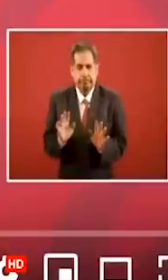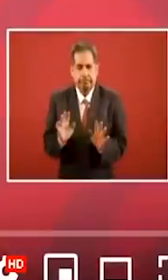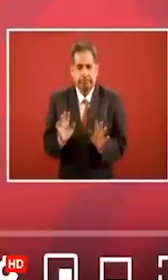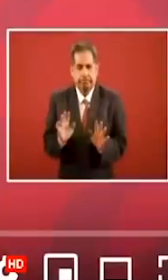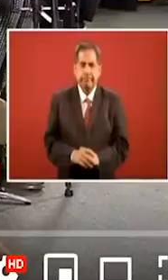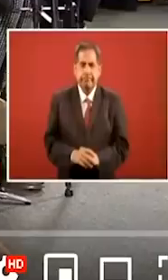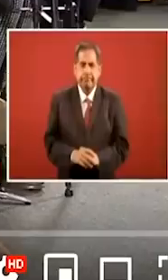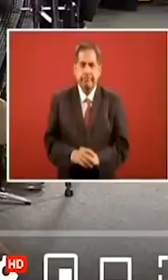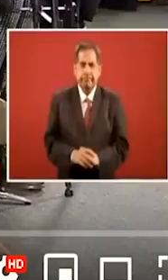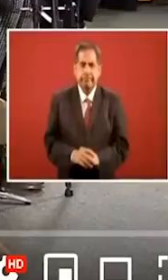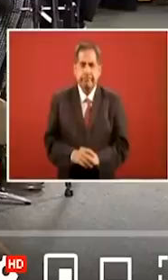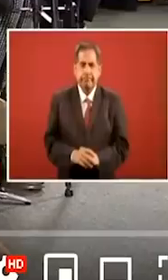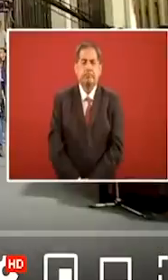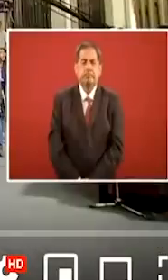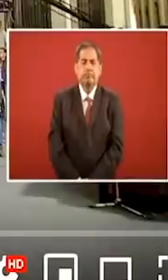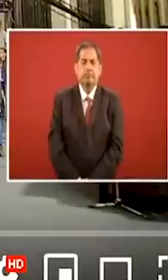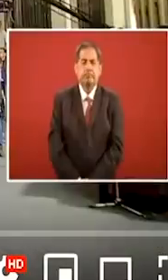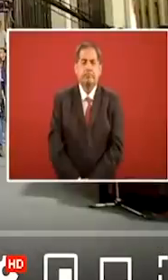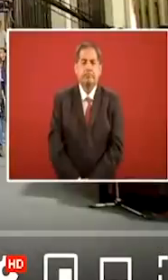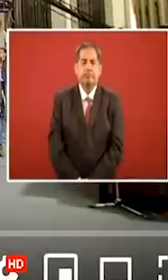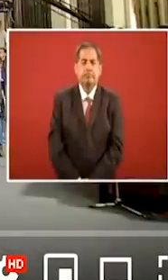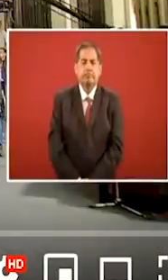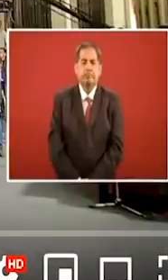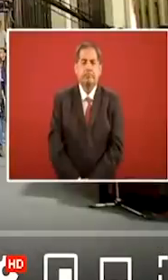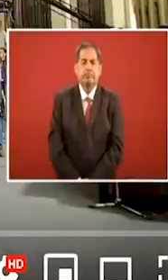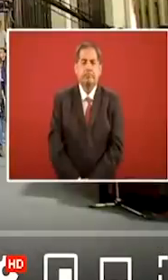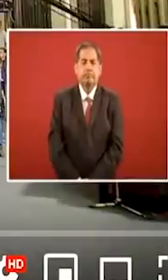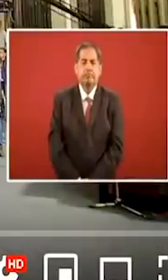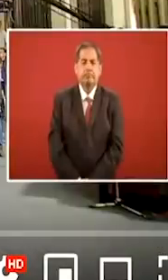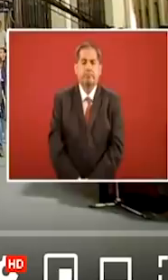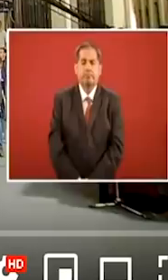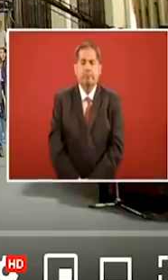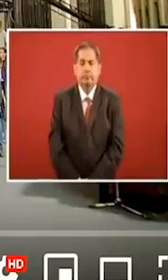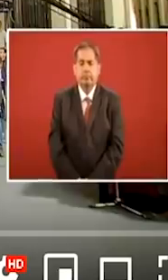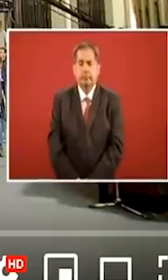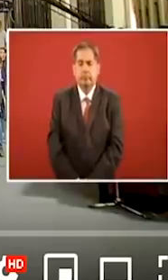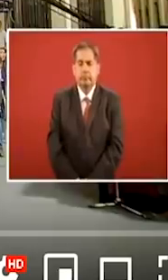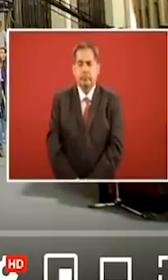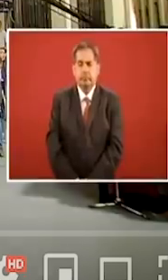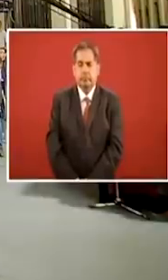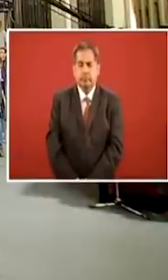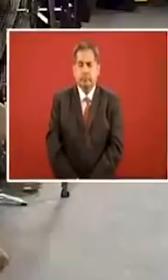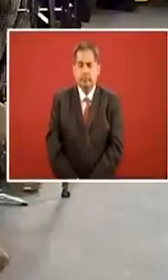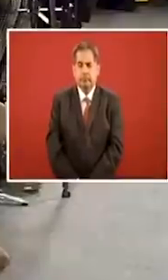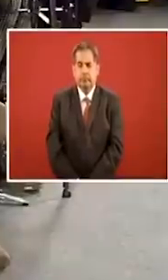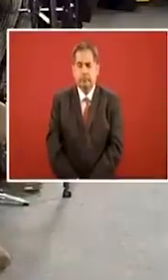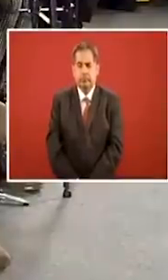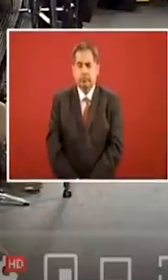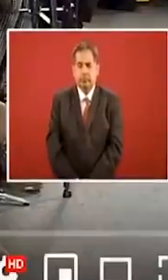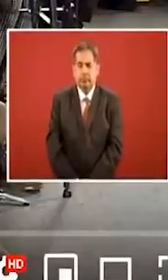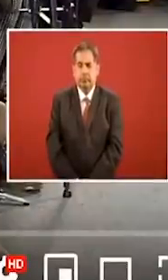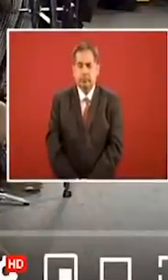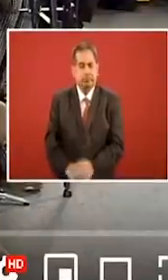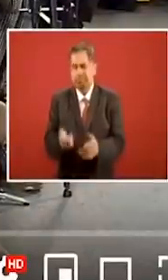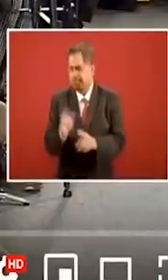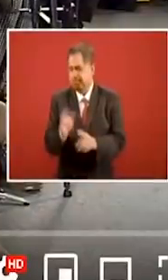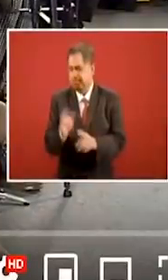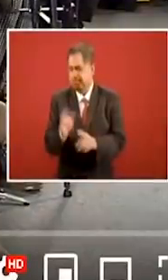Santiago Nieto, ¿verdad? ¿Qué ha dicho también aquí el licenciado Andrés Manuel López Obrador? ¿Qué tipo de amparo ante la justicia federal?